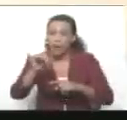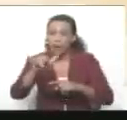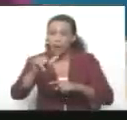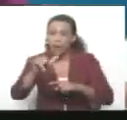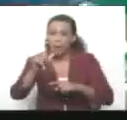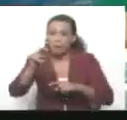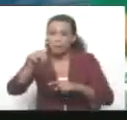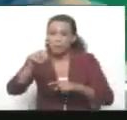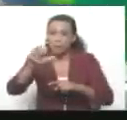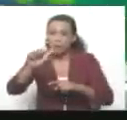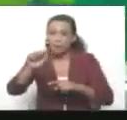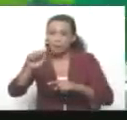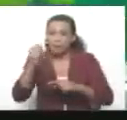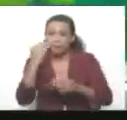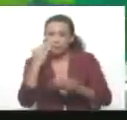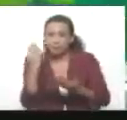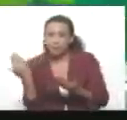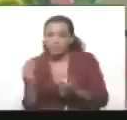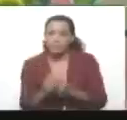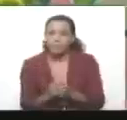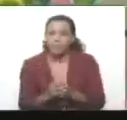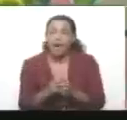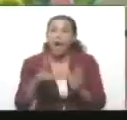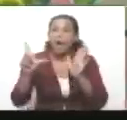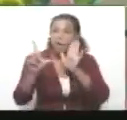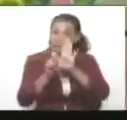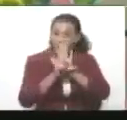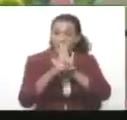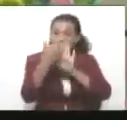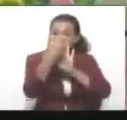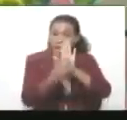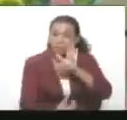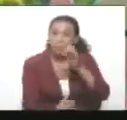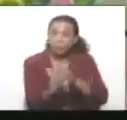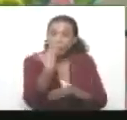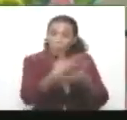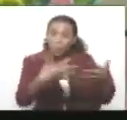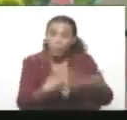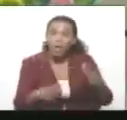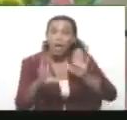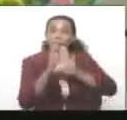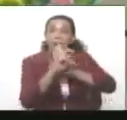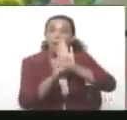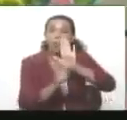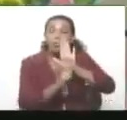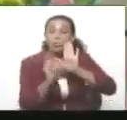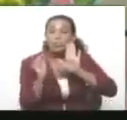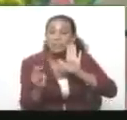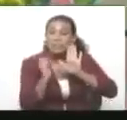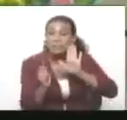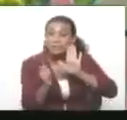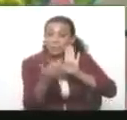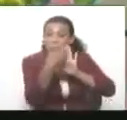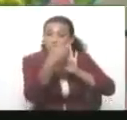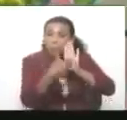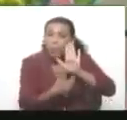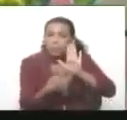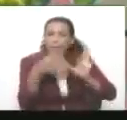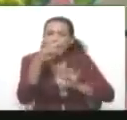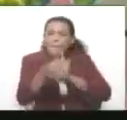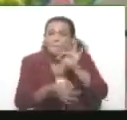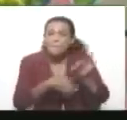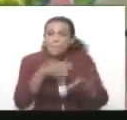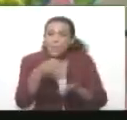Y tenemos el decreto constitucional donde